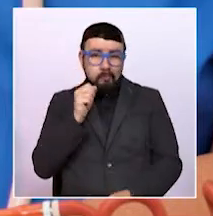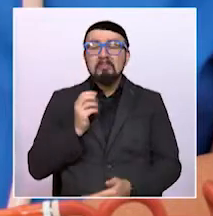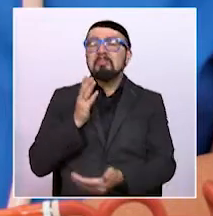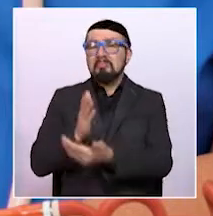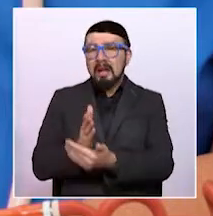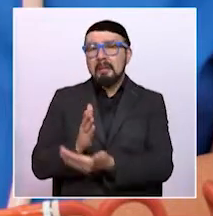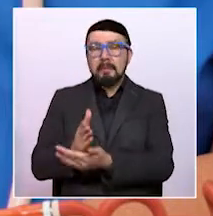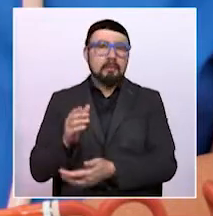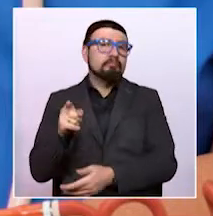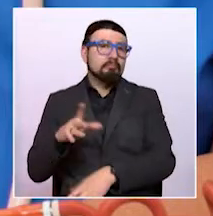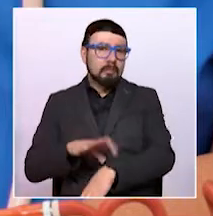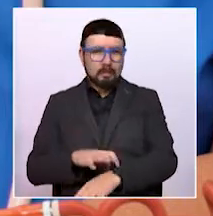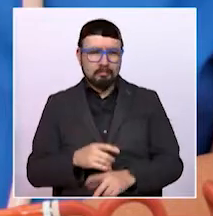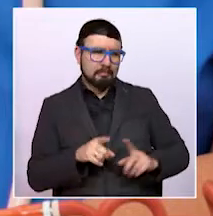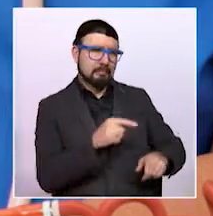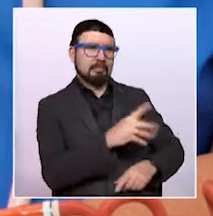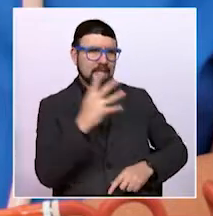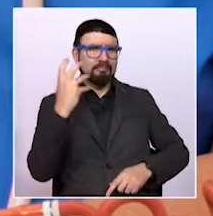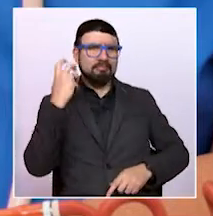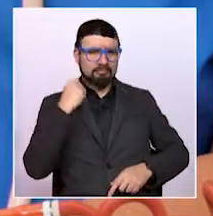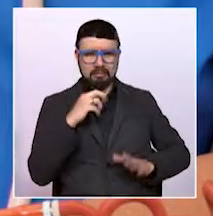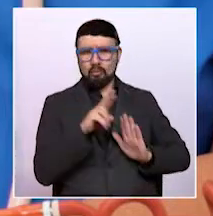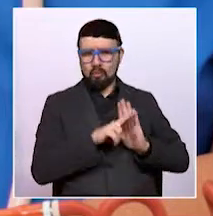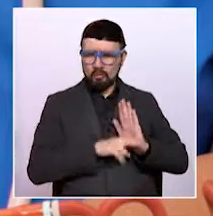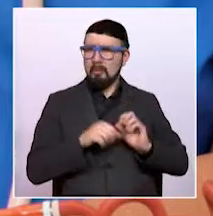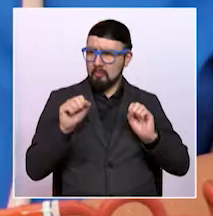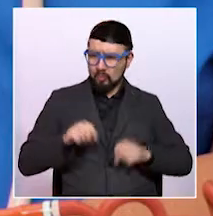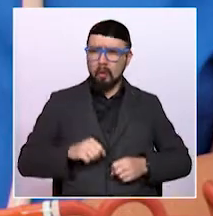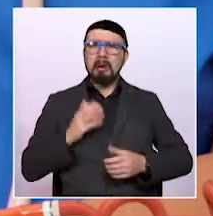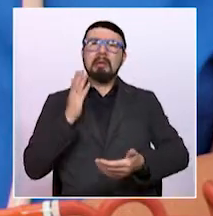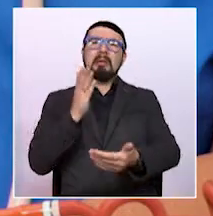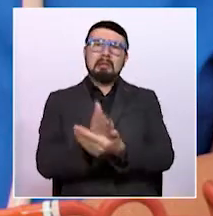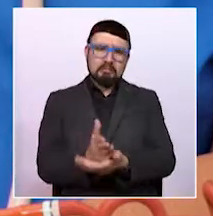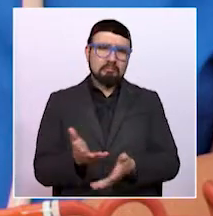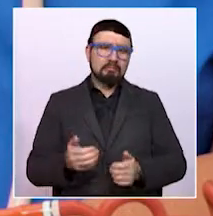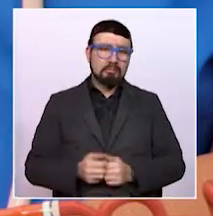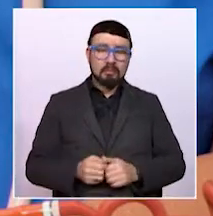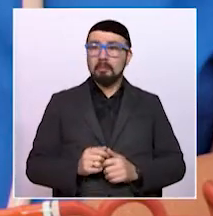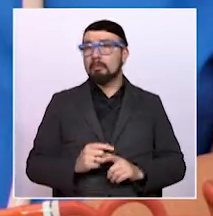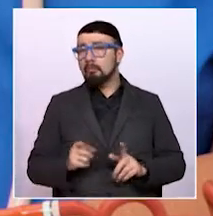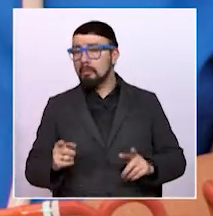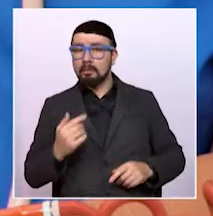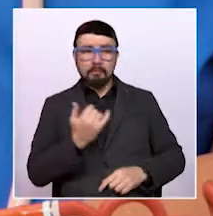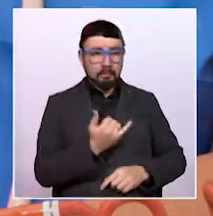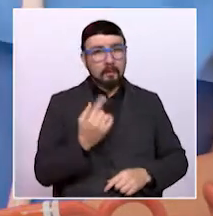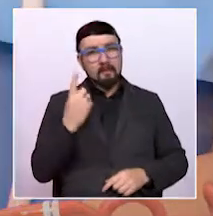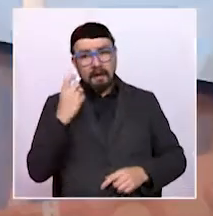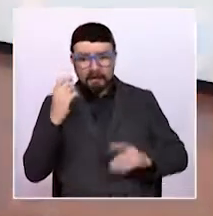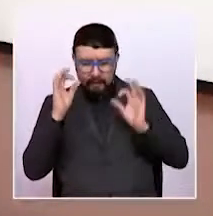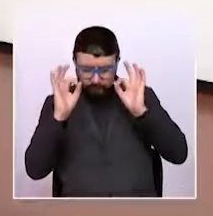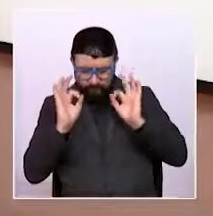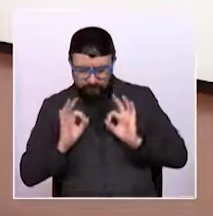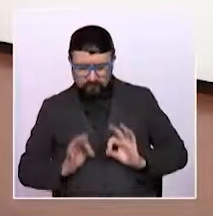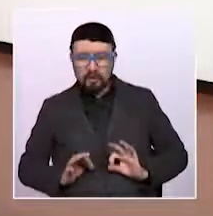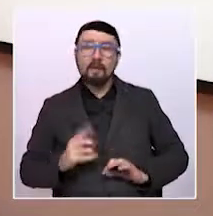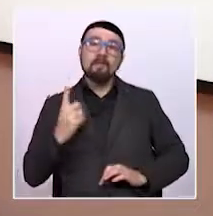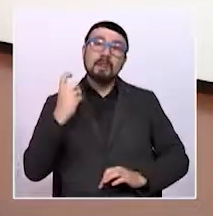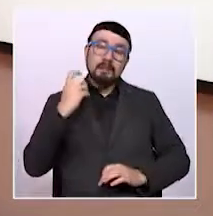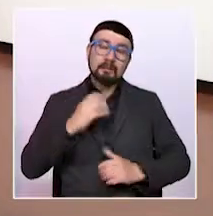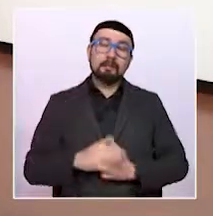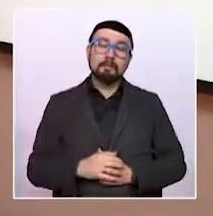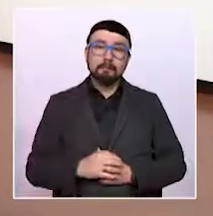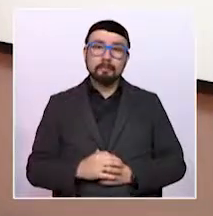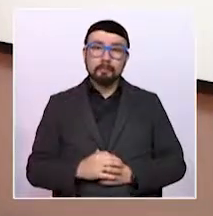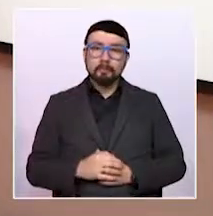que lleva muchísimo tiempo y no nos ha ayudado a una a tener el impacto que debería tener perfecto digamos que